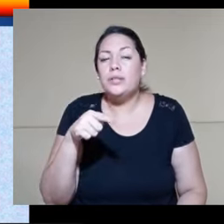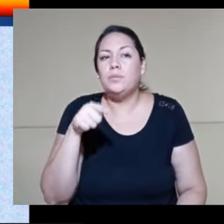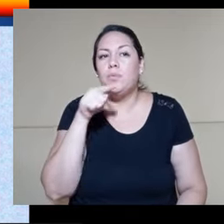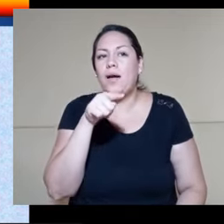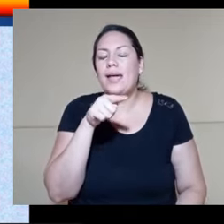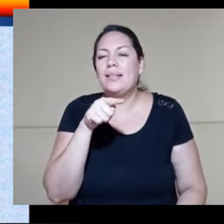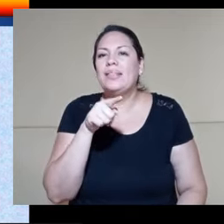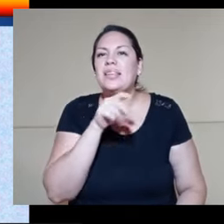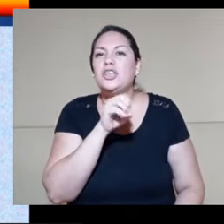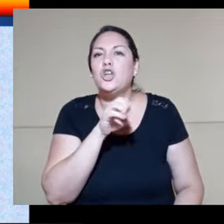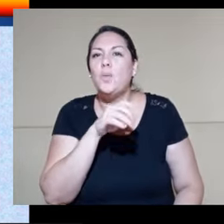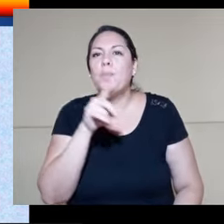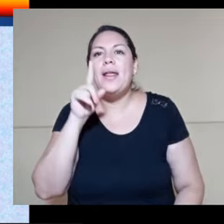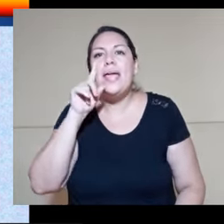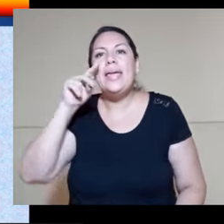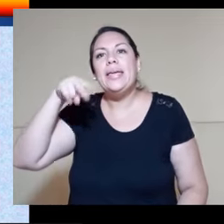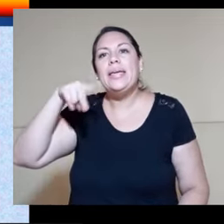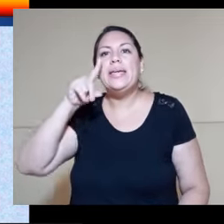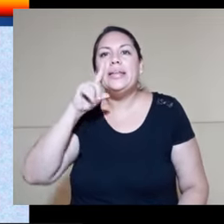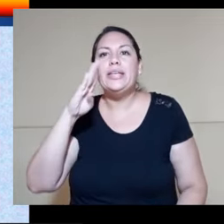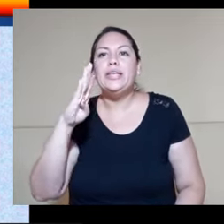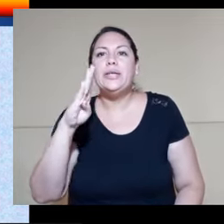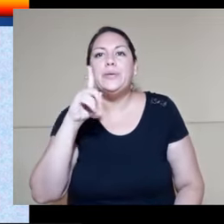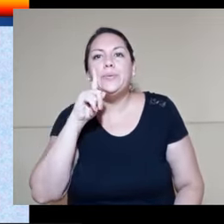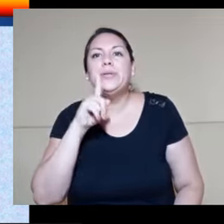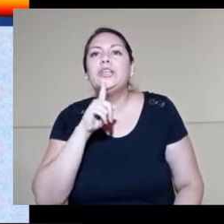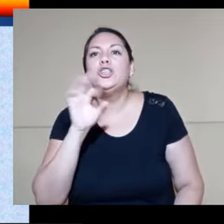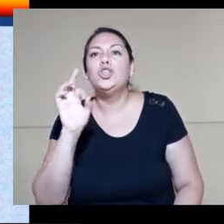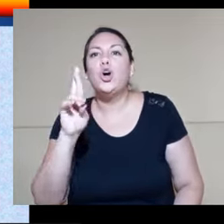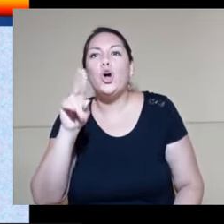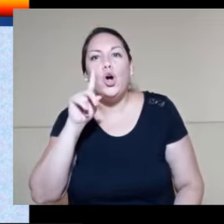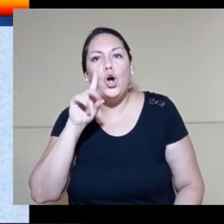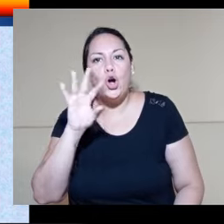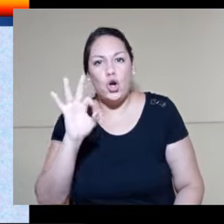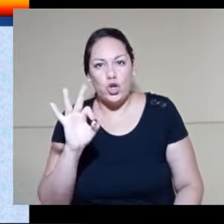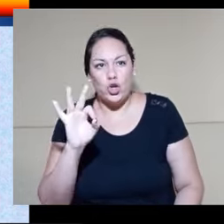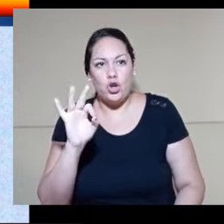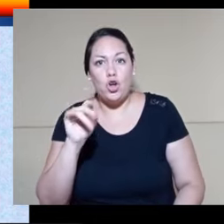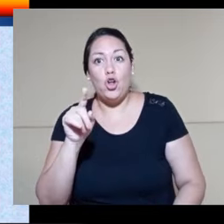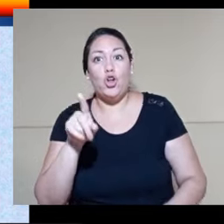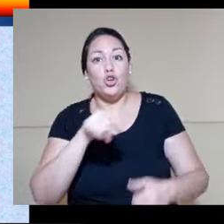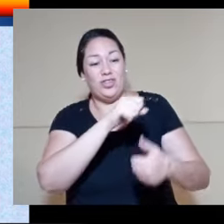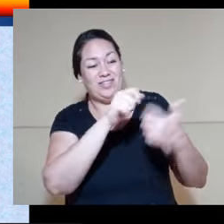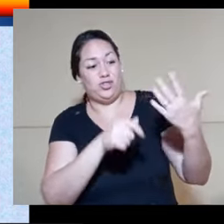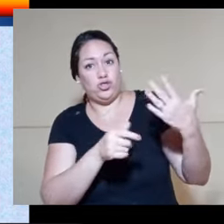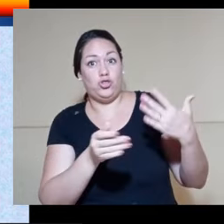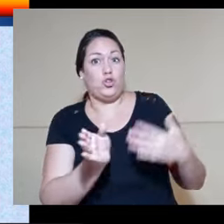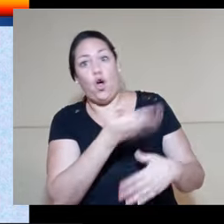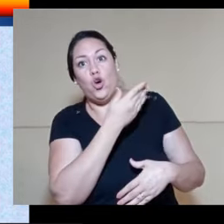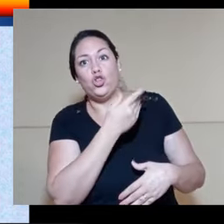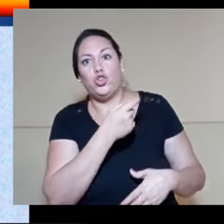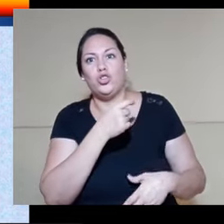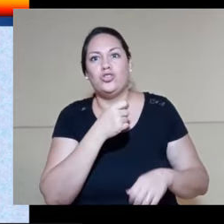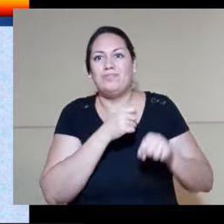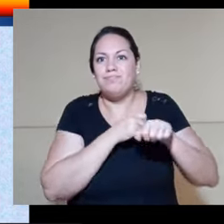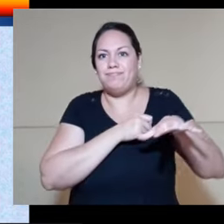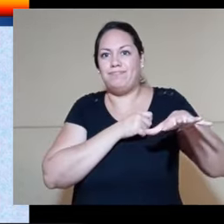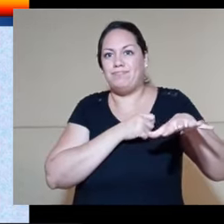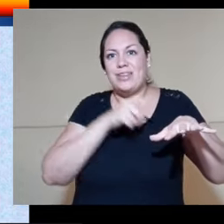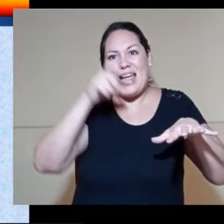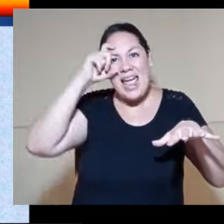neurotransmisor que es inhibitorio. Todos los demás son excitatorios. ¿Qué quiere decir que son